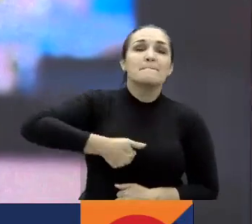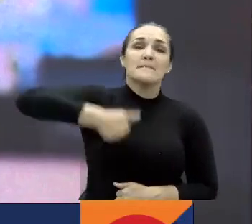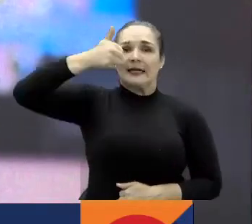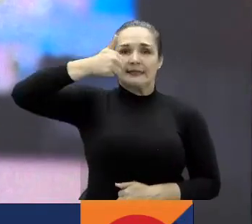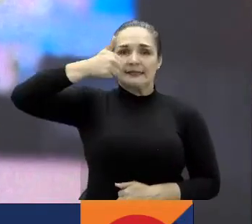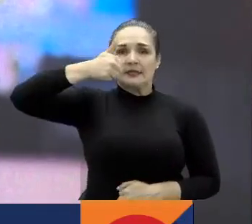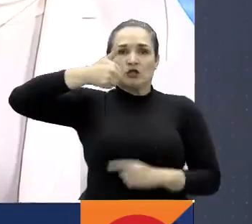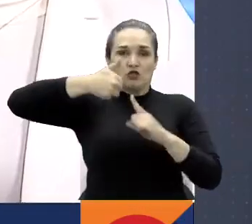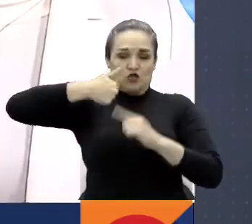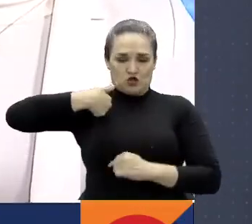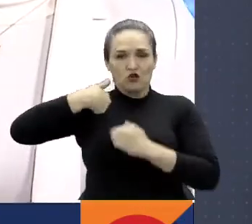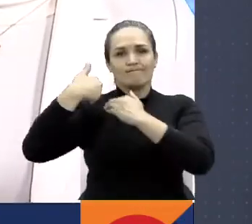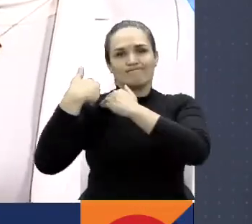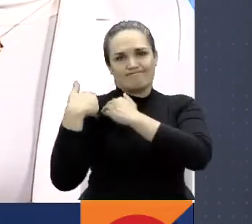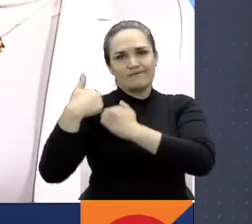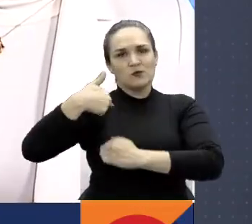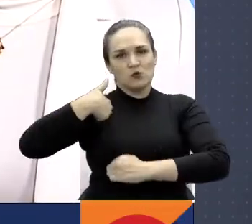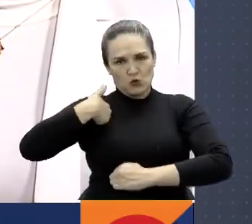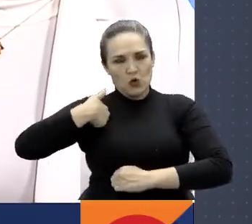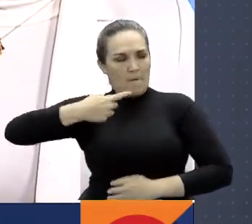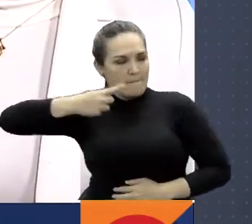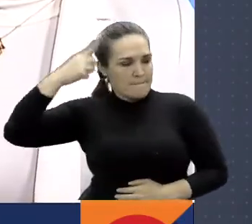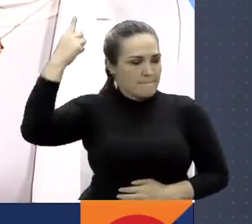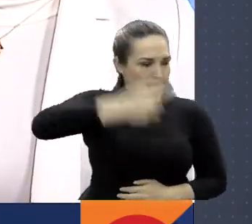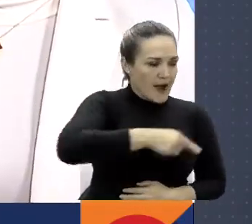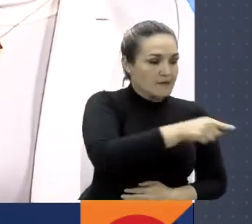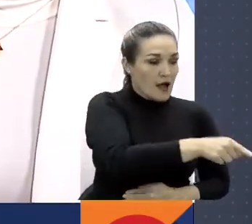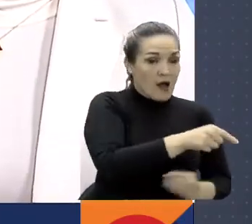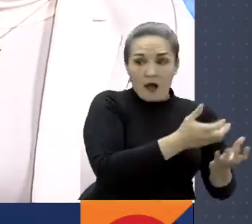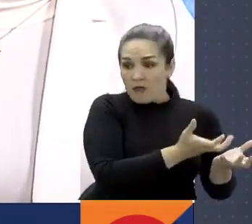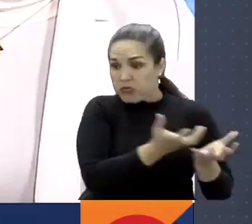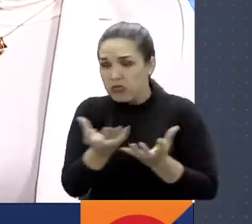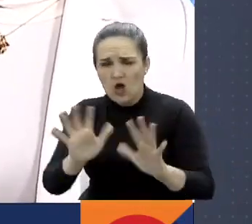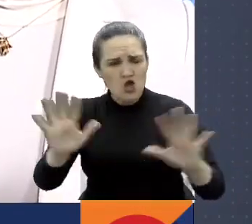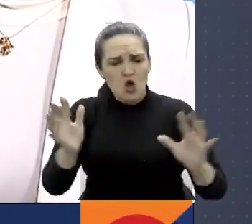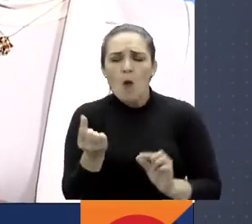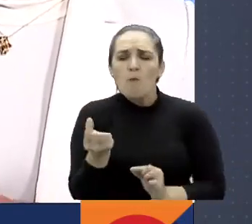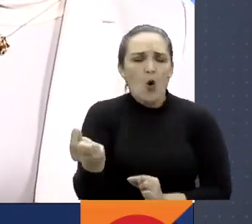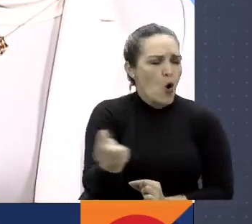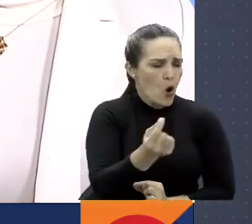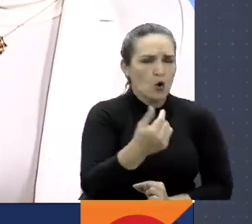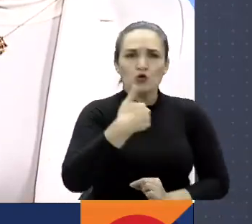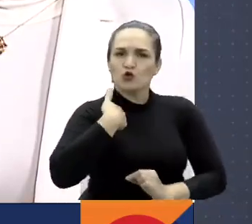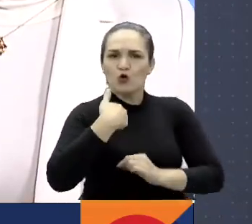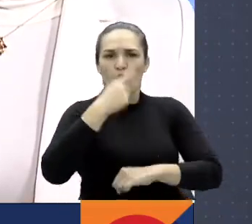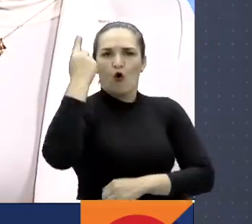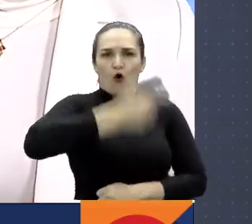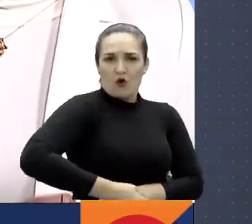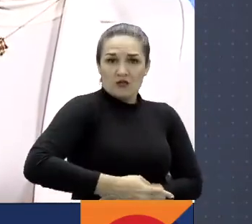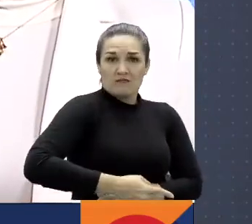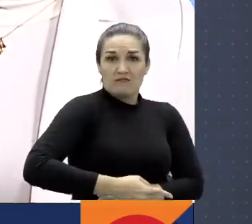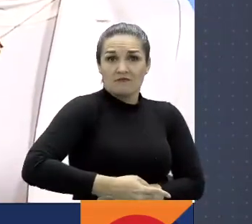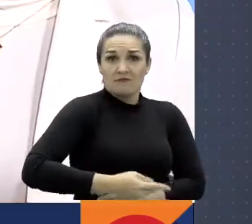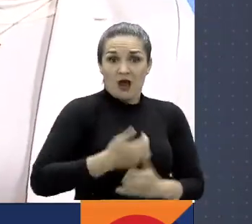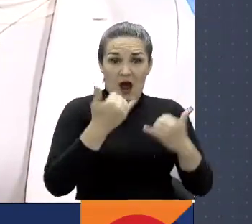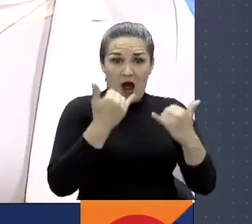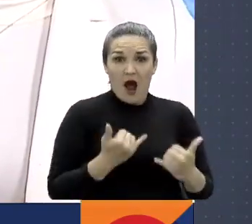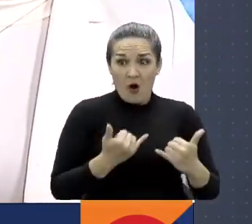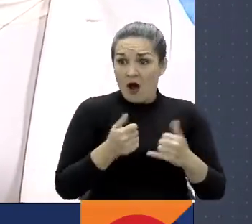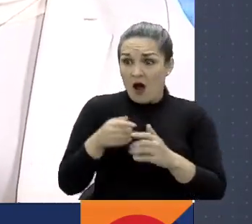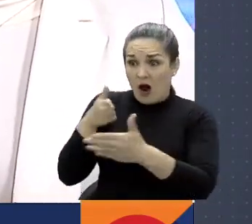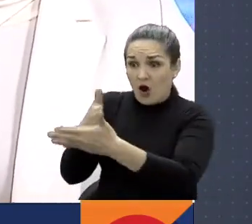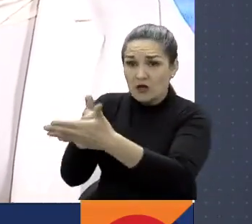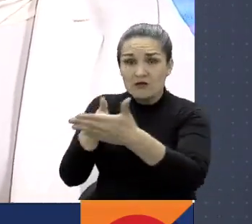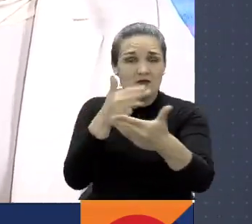es el único responsable de los hechos ocurridos en Los Pozos San Vicente del caguán afirmó que sus tropas jamás bombardearán niños